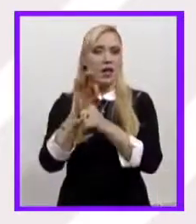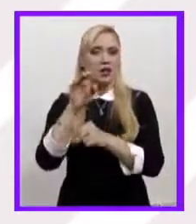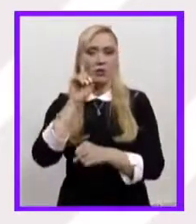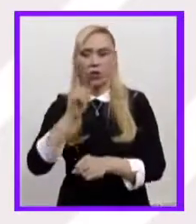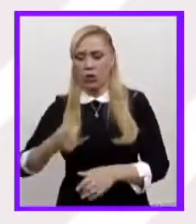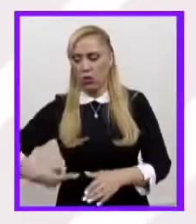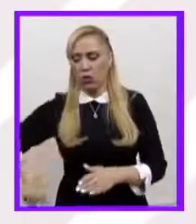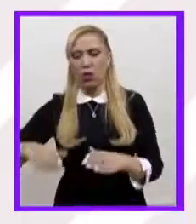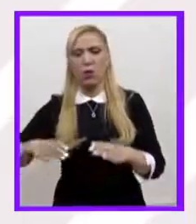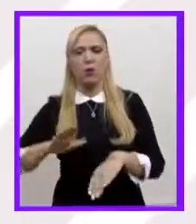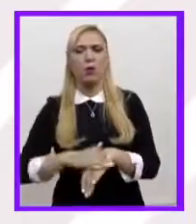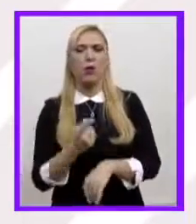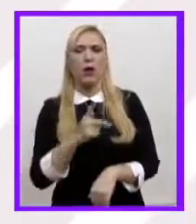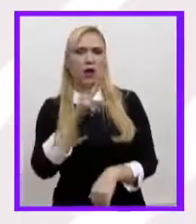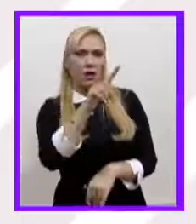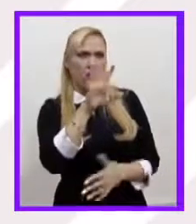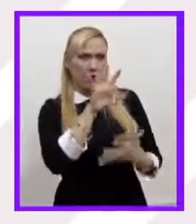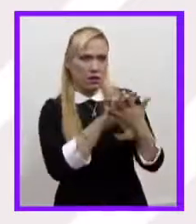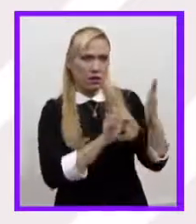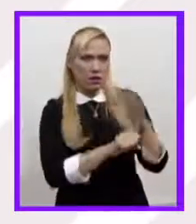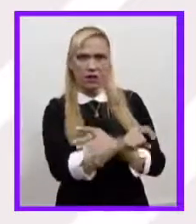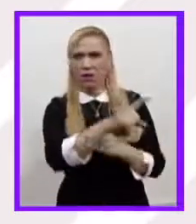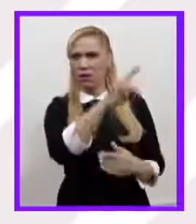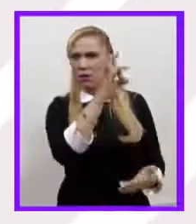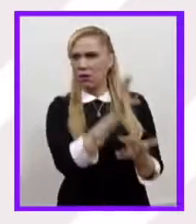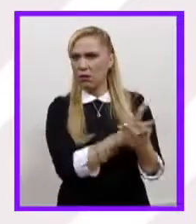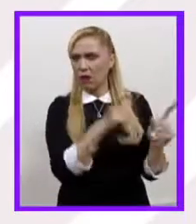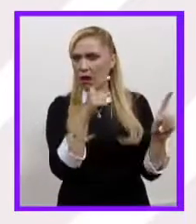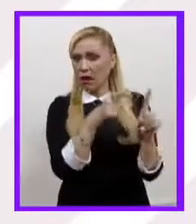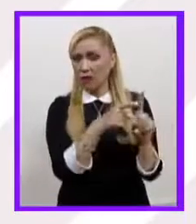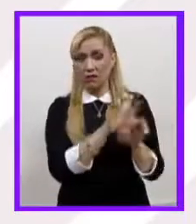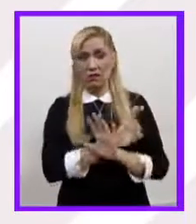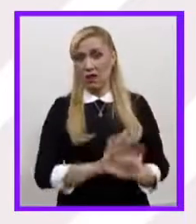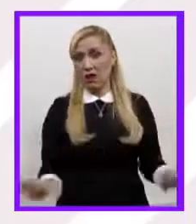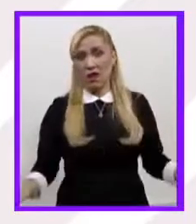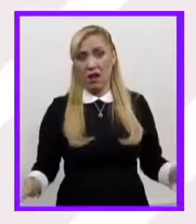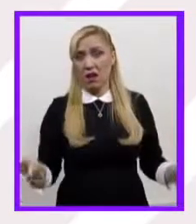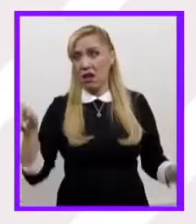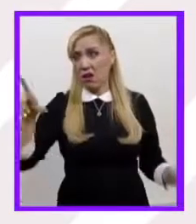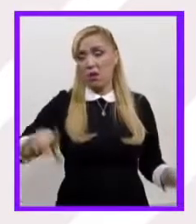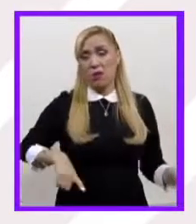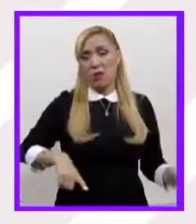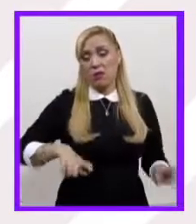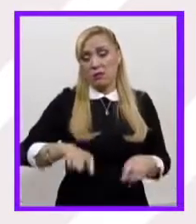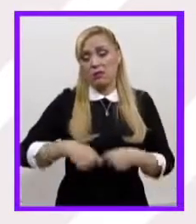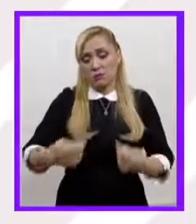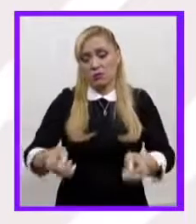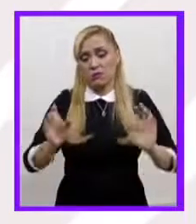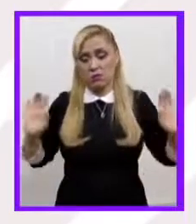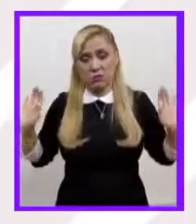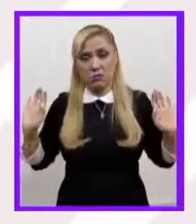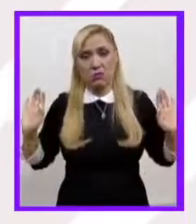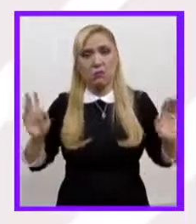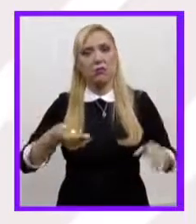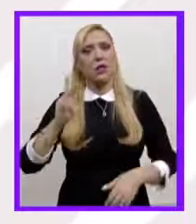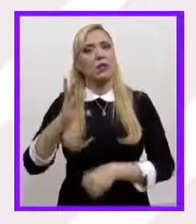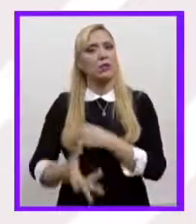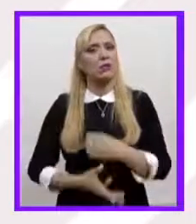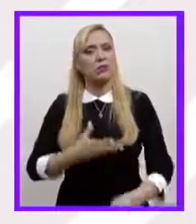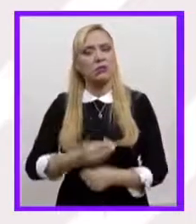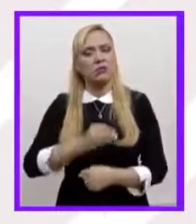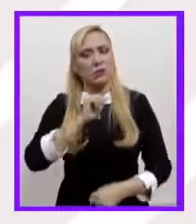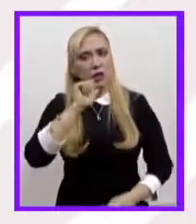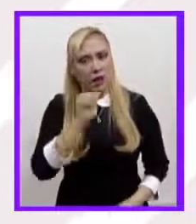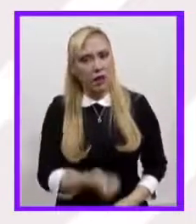para entender al punitivismo como solamente esta coerción del Estado que no persigue ni una reparación ni que